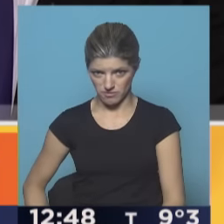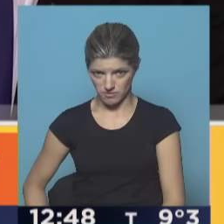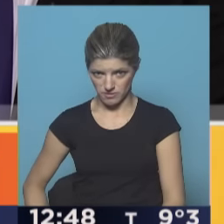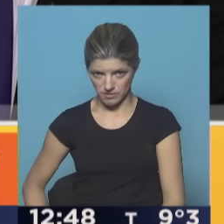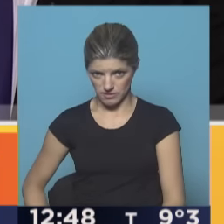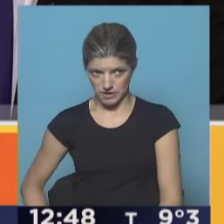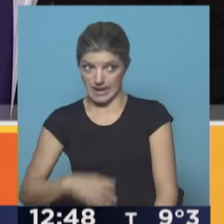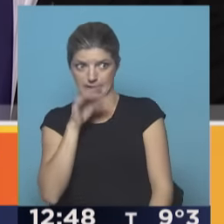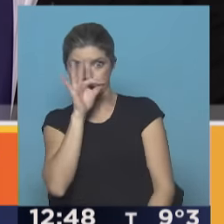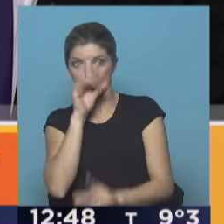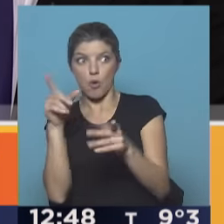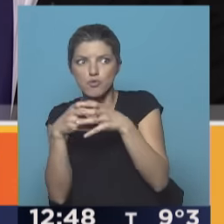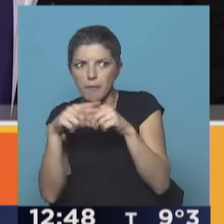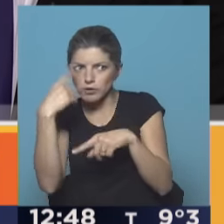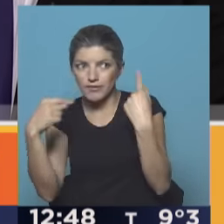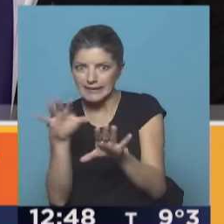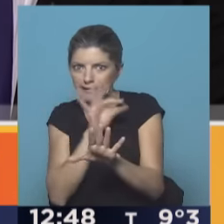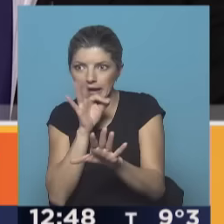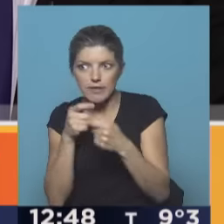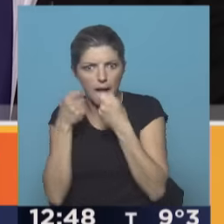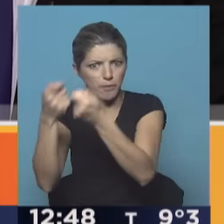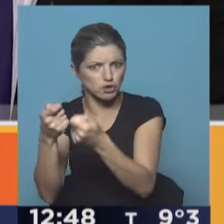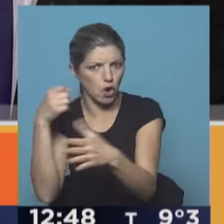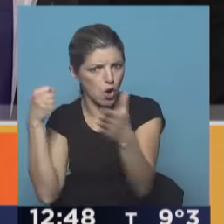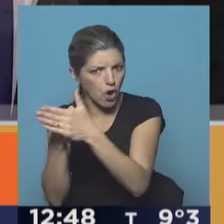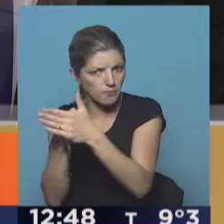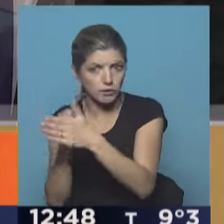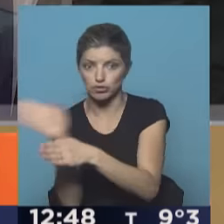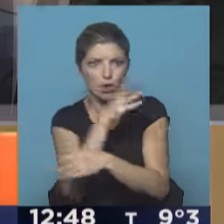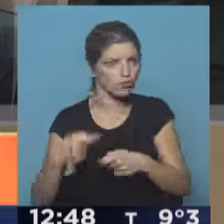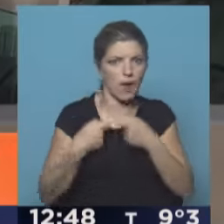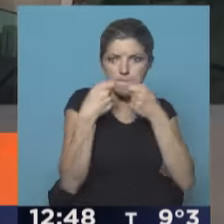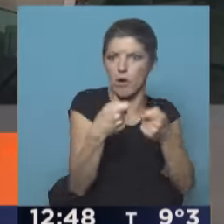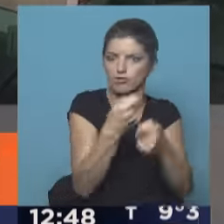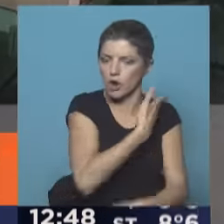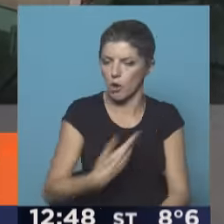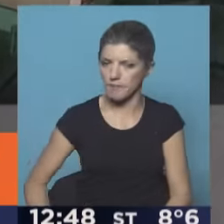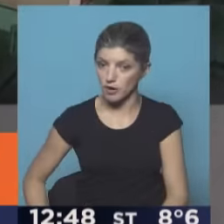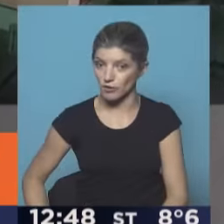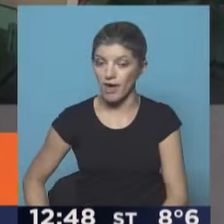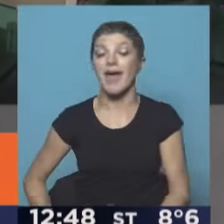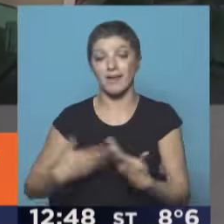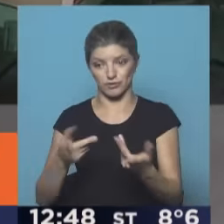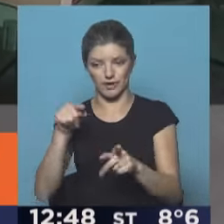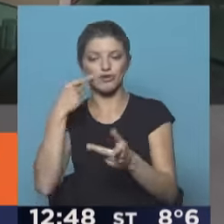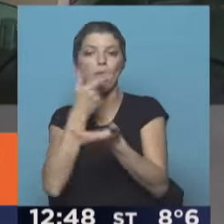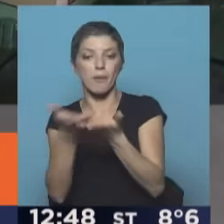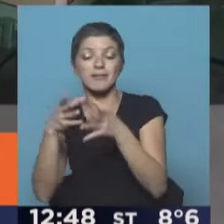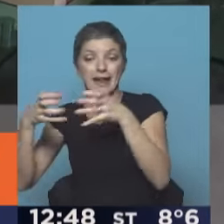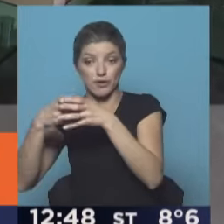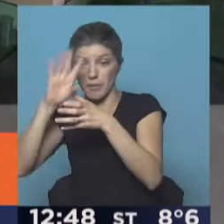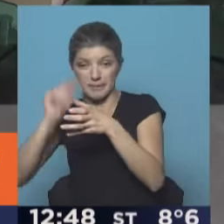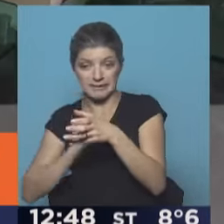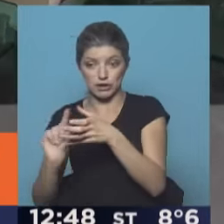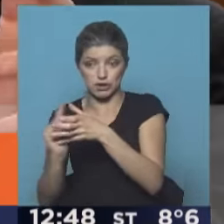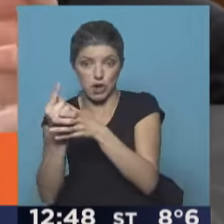las banderas Para apoyar al golpe Y eso demuestra también que estos militares estaban bastante aislados siqua la oposición